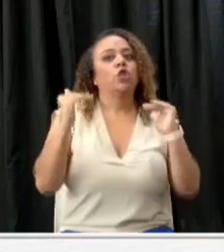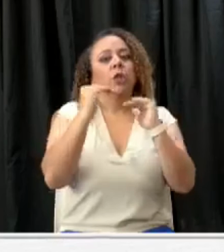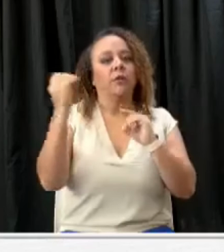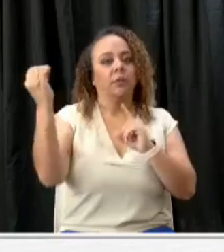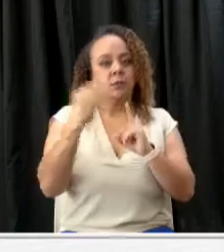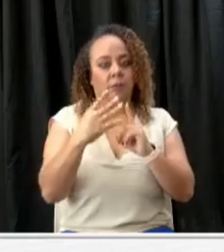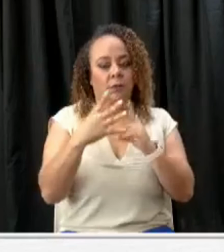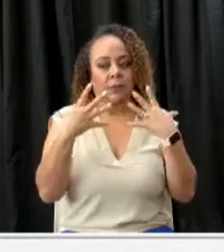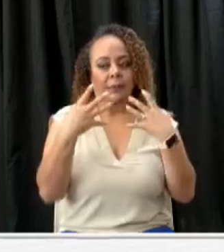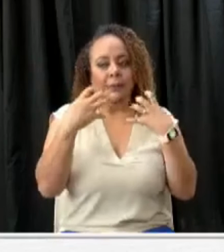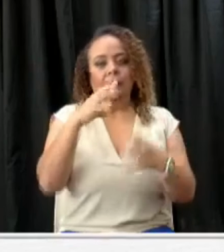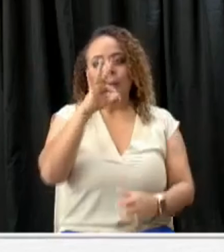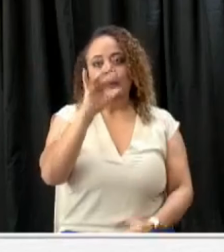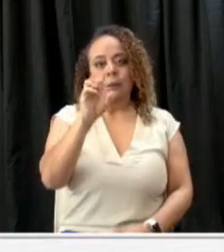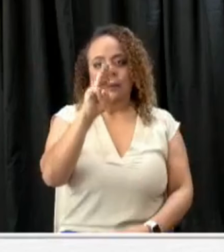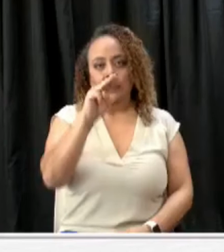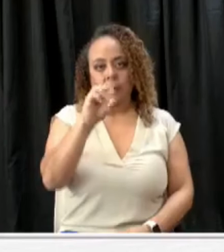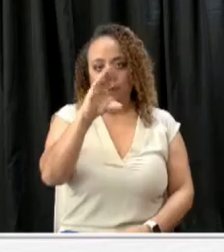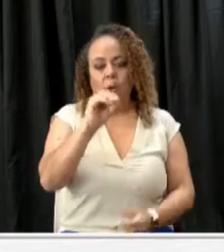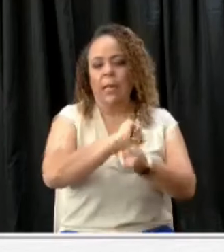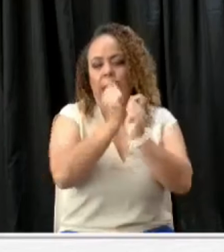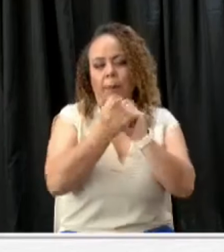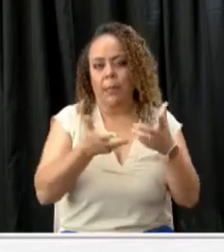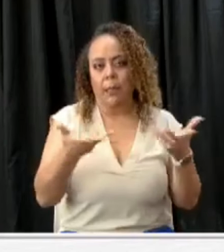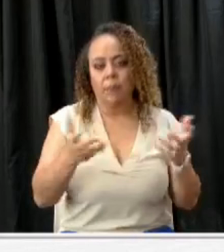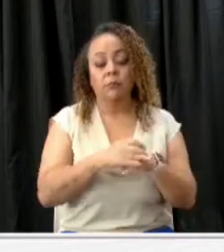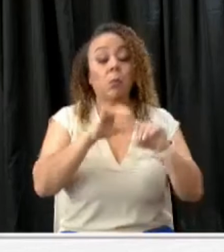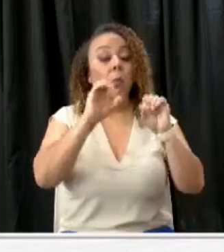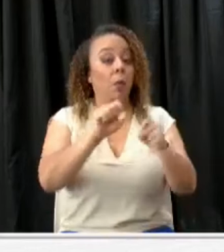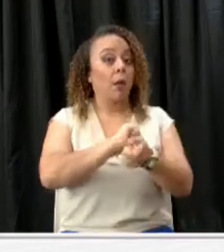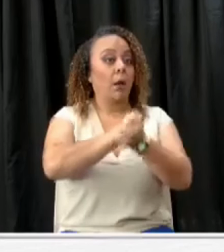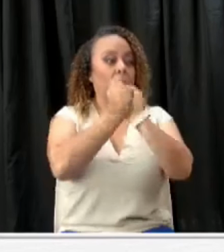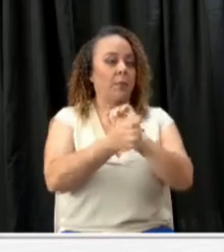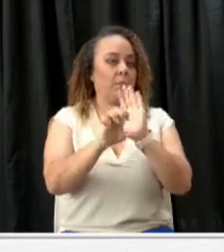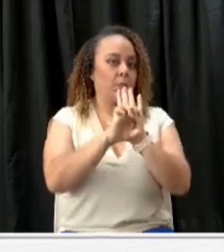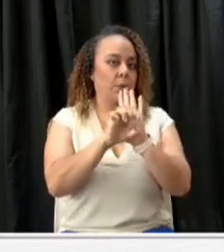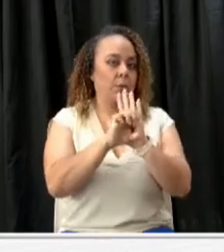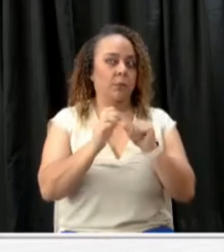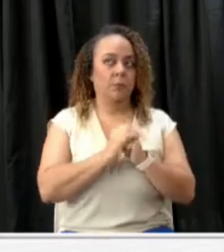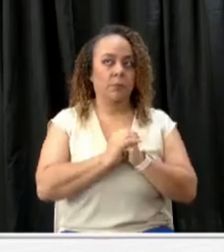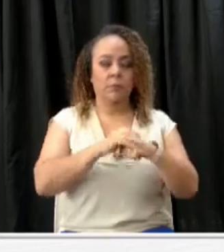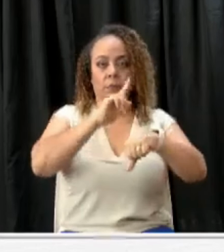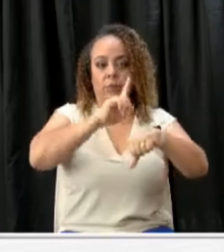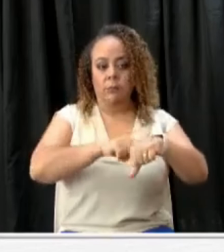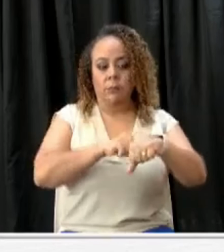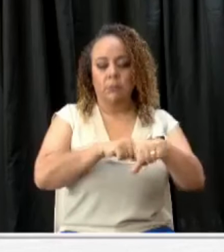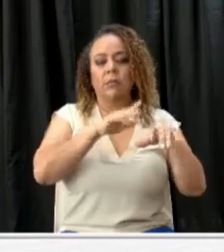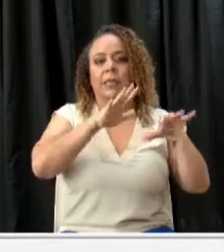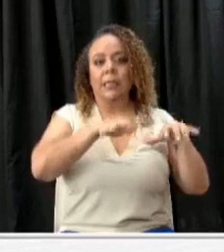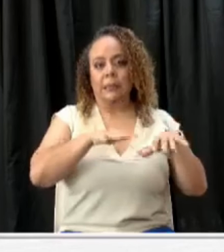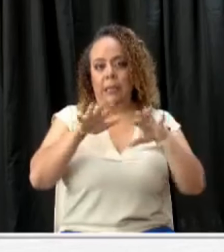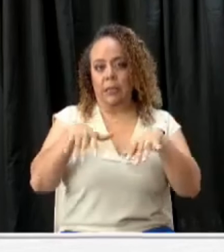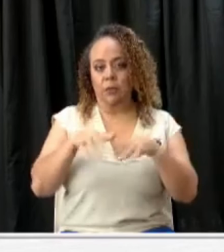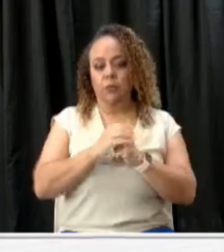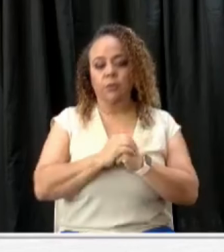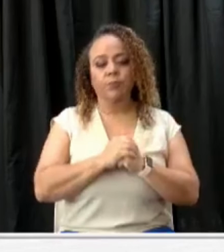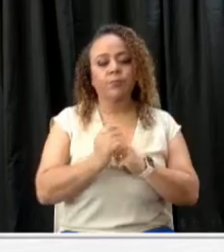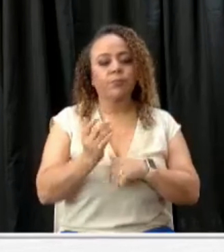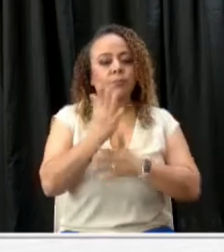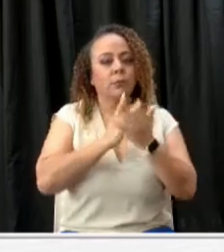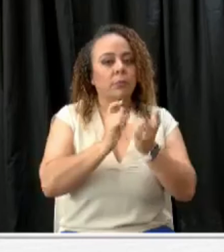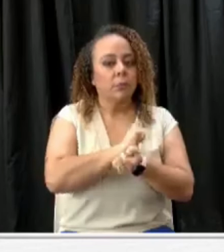sobreexpuesto al estrés térmico. Lo que va a cambiar, puede cambiar, por ejemplo, son los tiempos de los descansos,